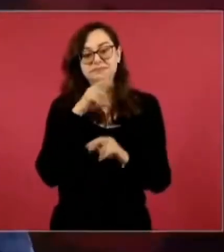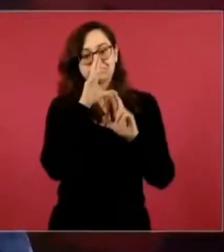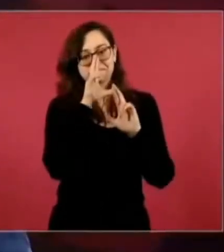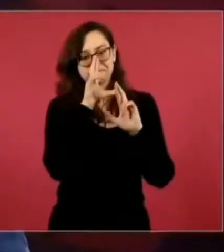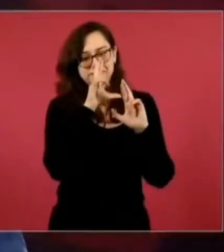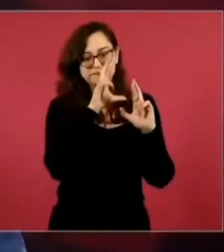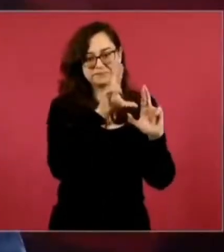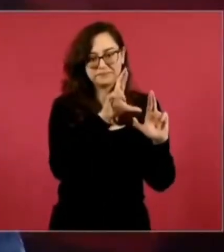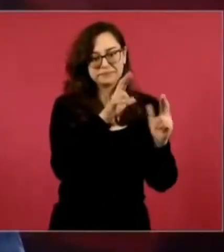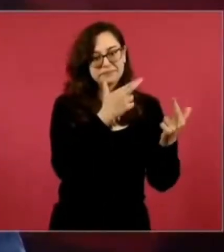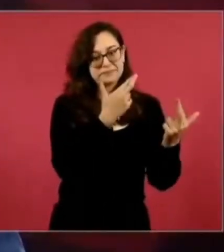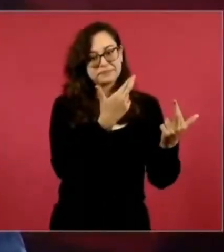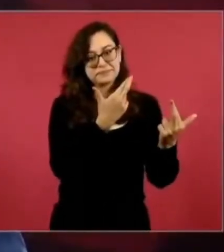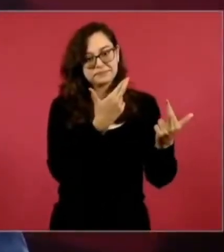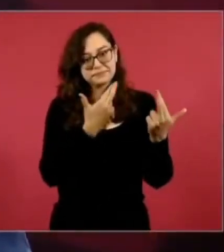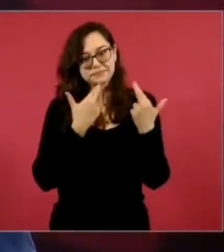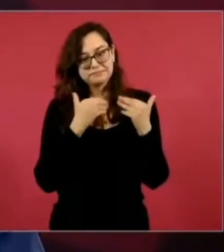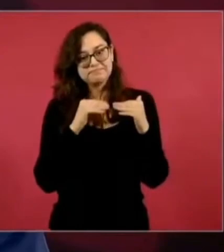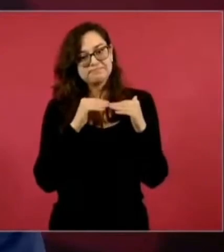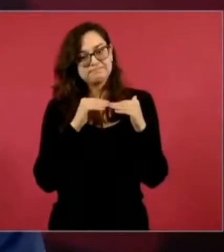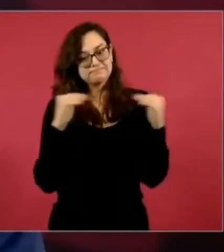respetarnos.